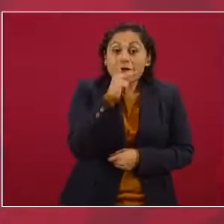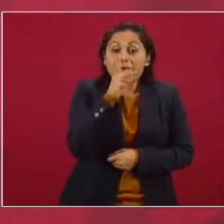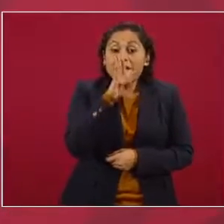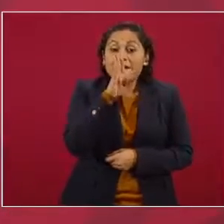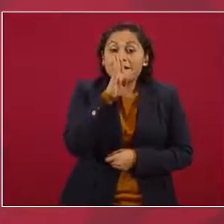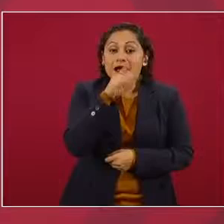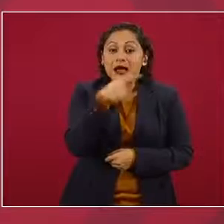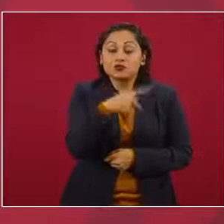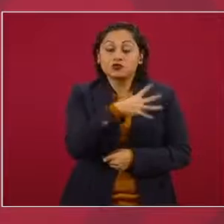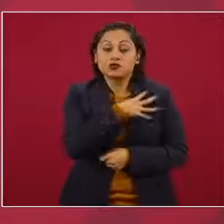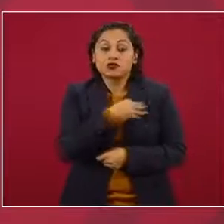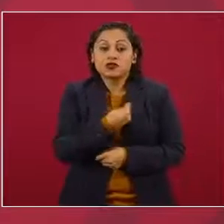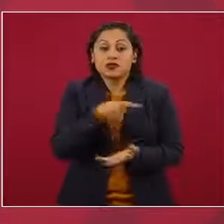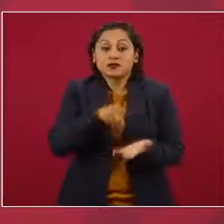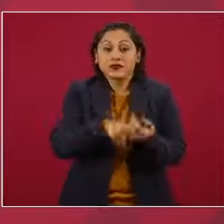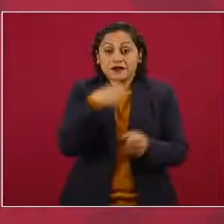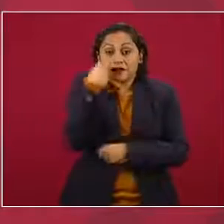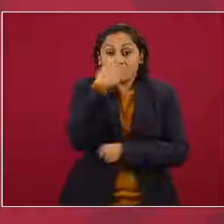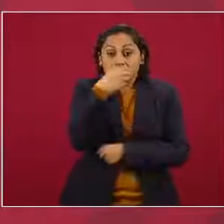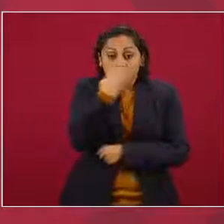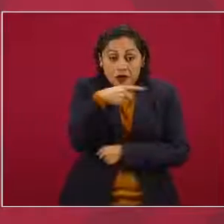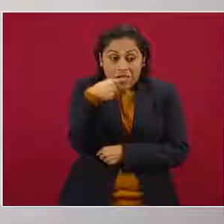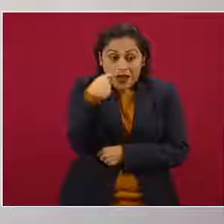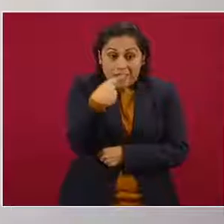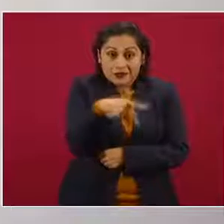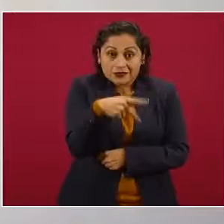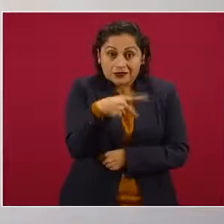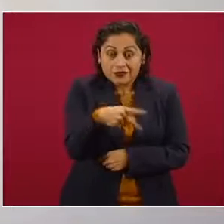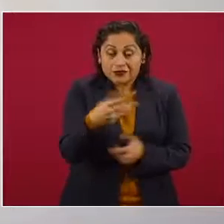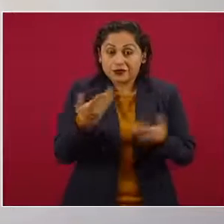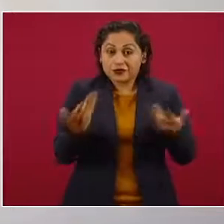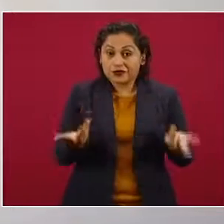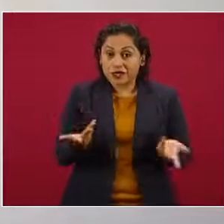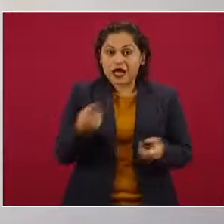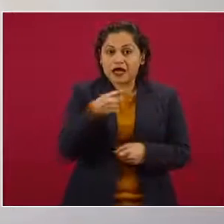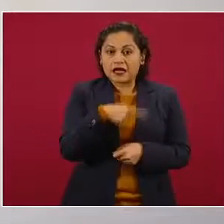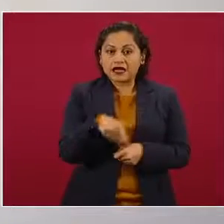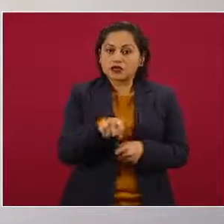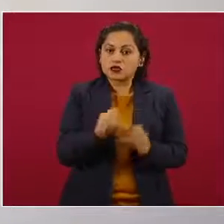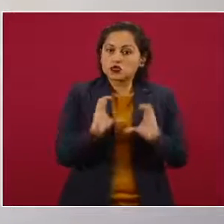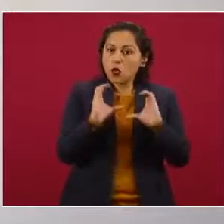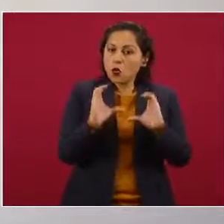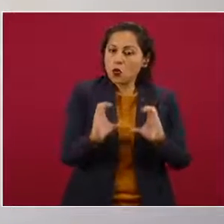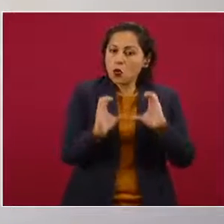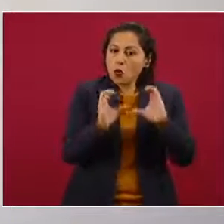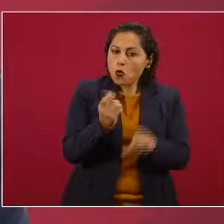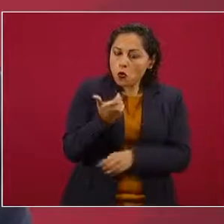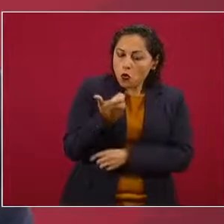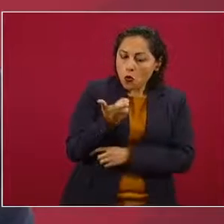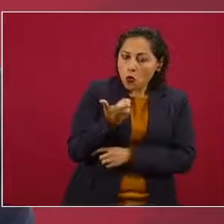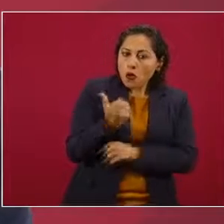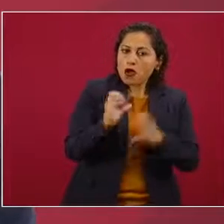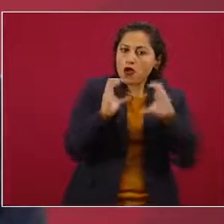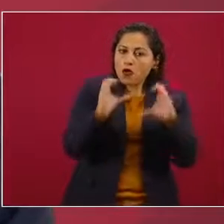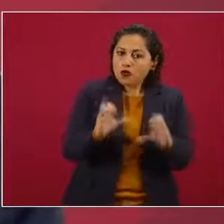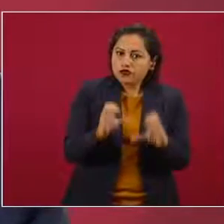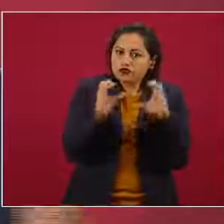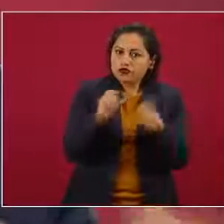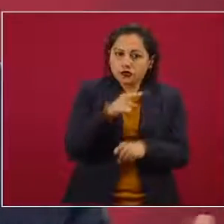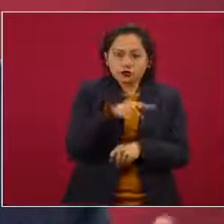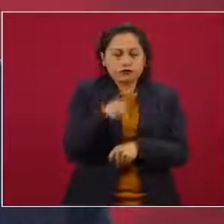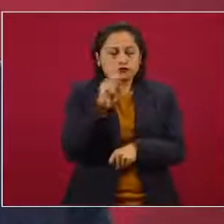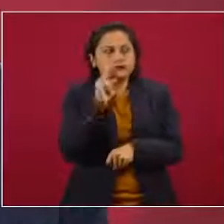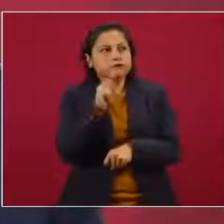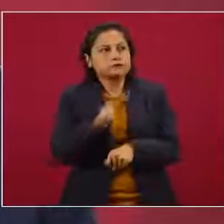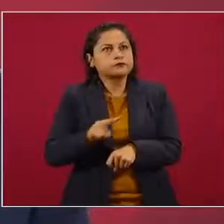pues van a buscar que les rinda ese presupuesto, hacer bien las cosas, hasta